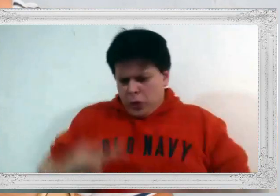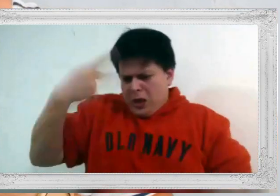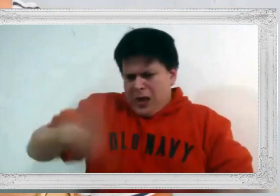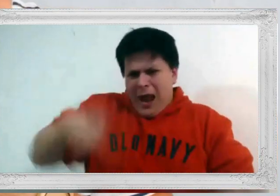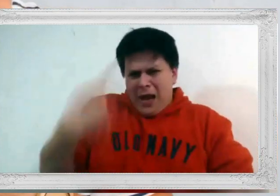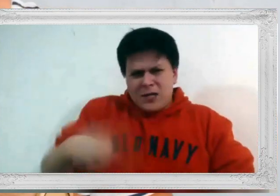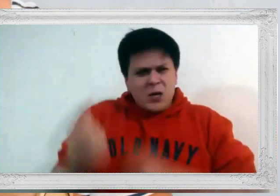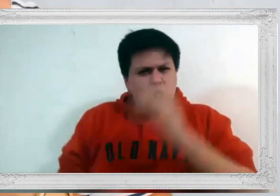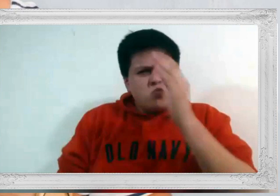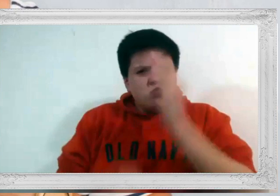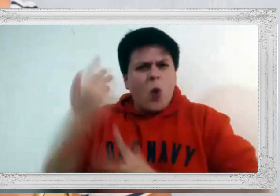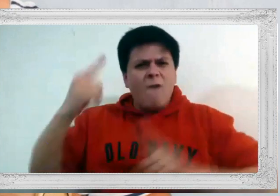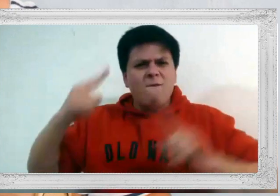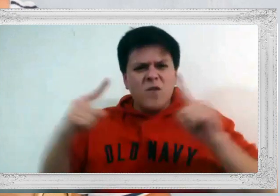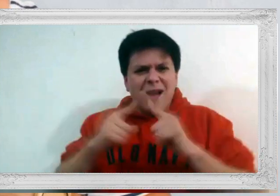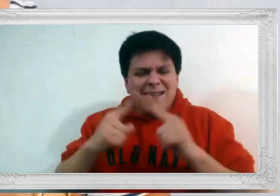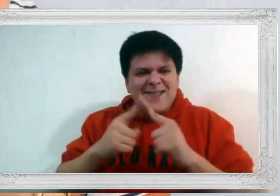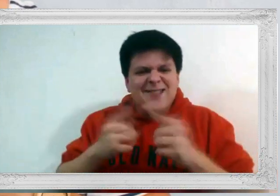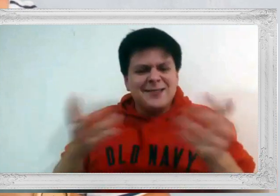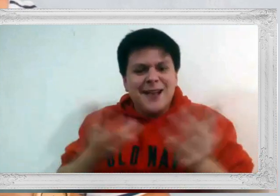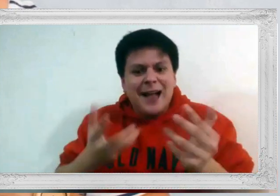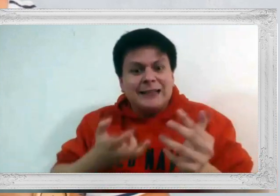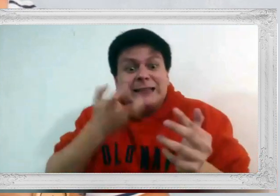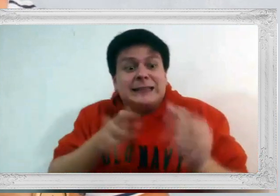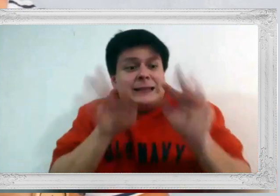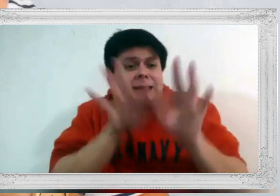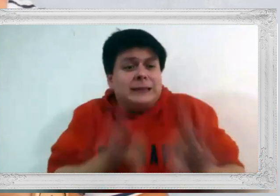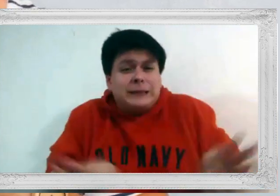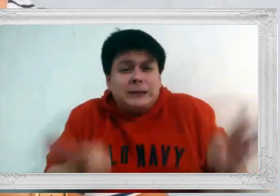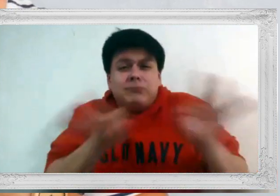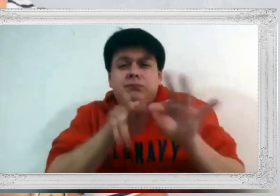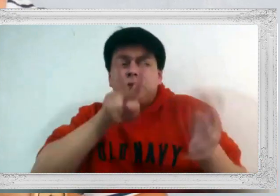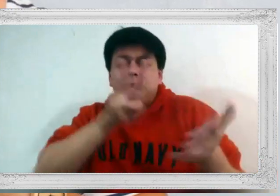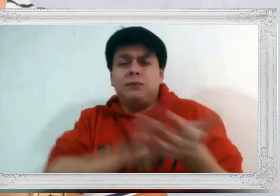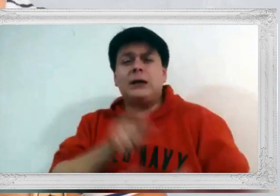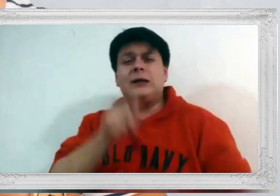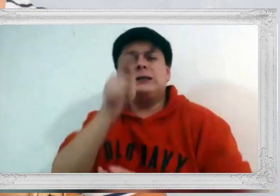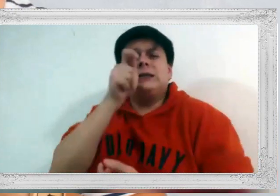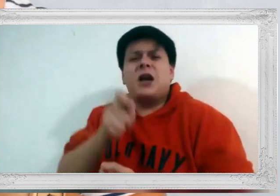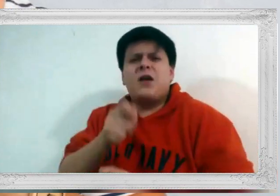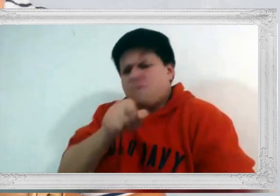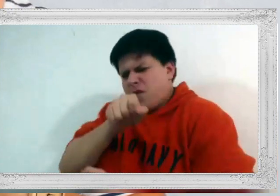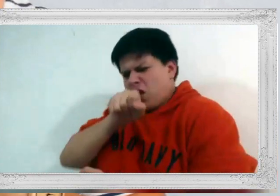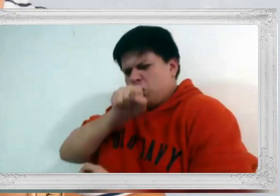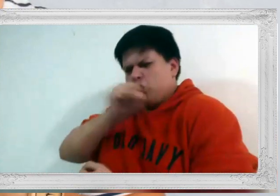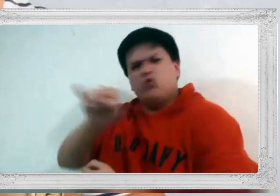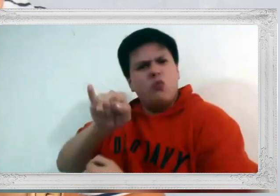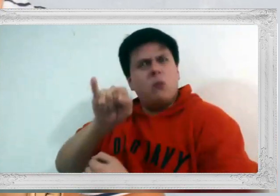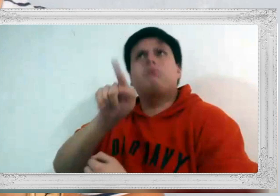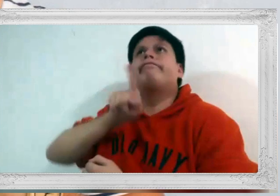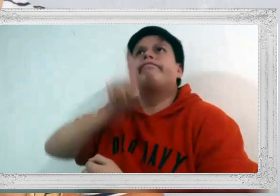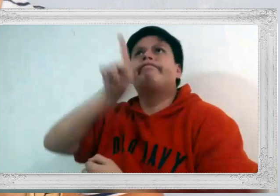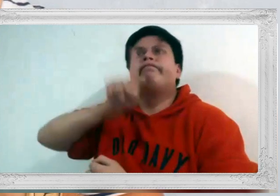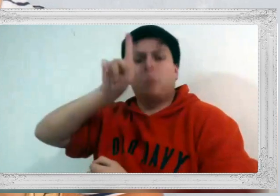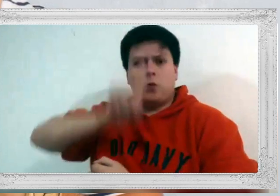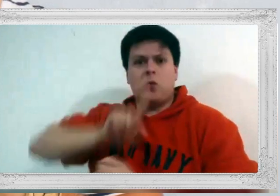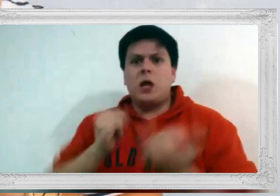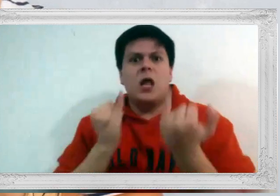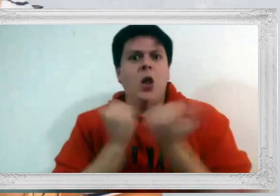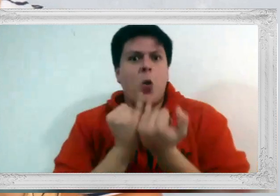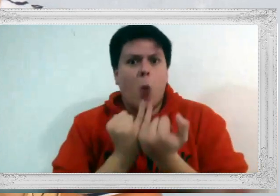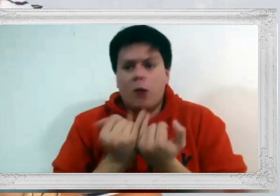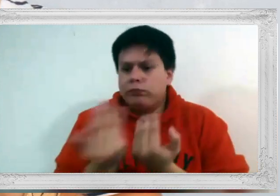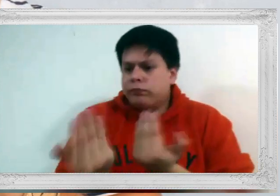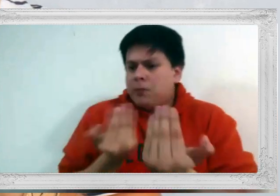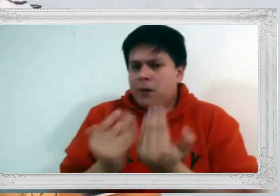nuevo templo, es decir, la entrega completa de sí al Señor y al prójimo». La viuda